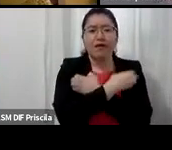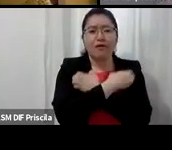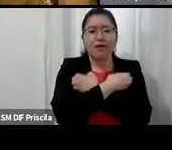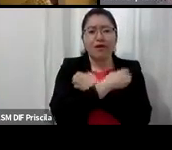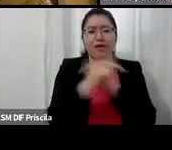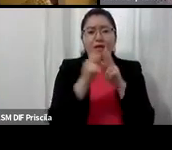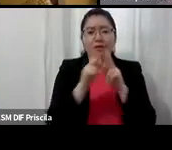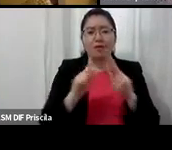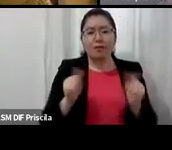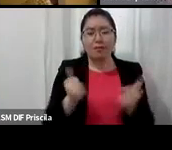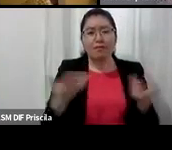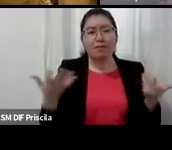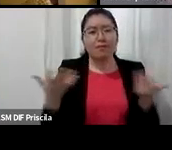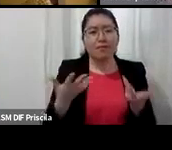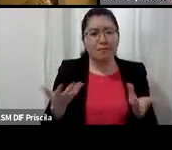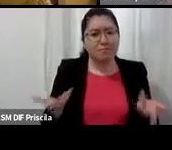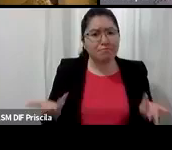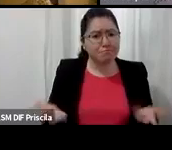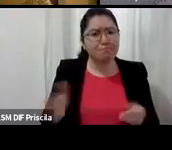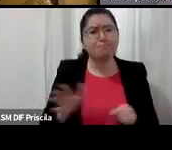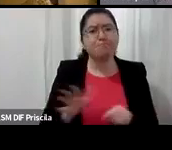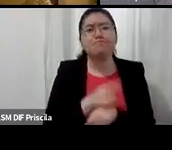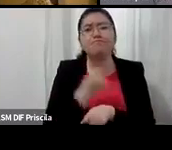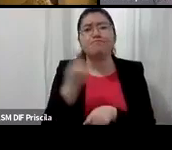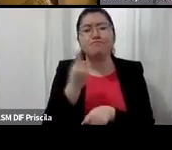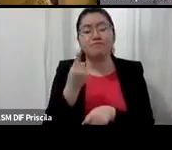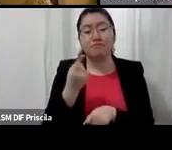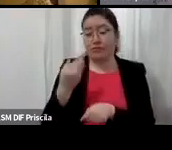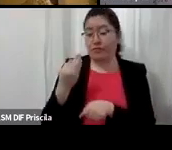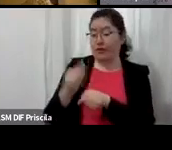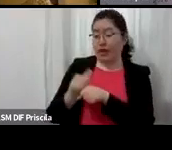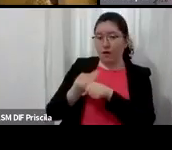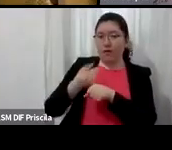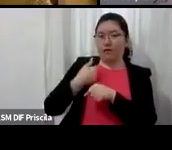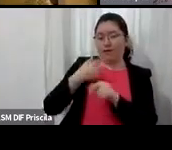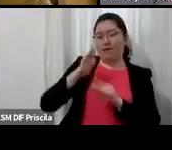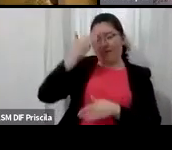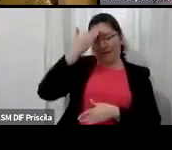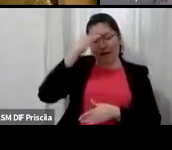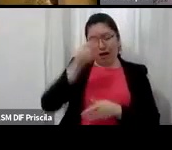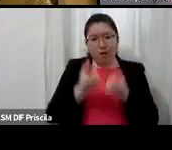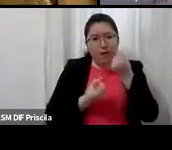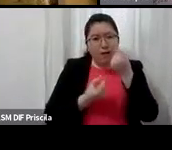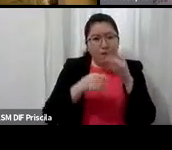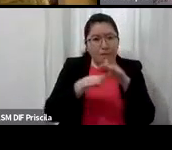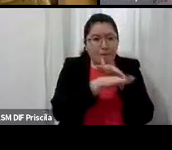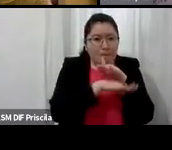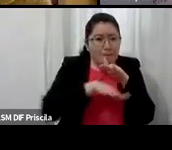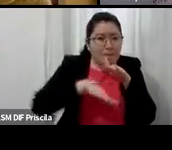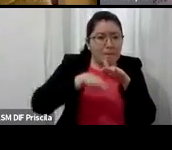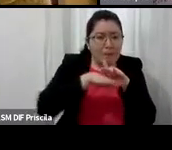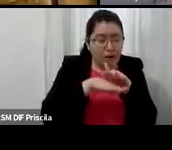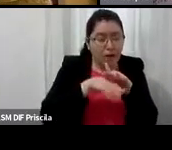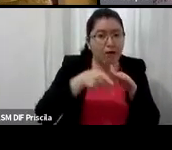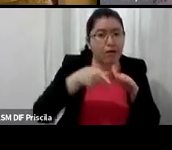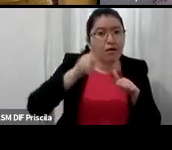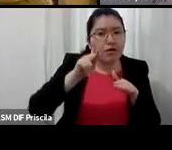de los beneficios de herramientas que tenemos que tener presentes y de distinciones, pero ¿para qué?